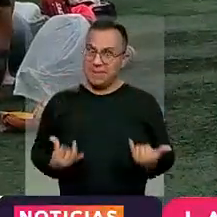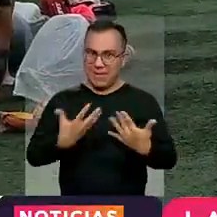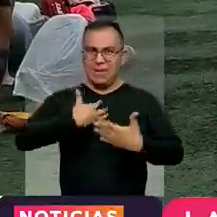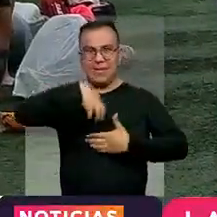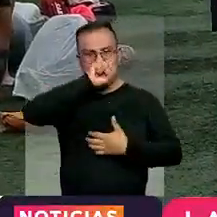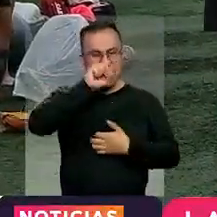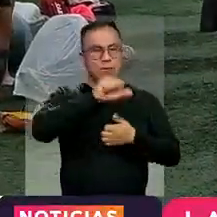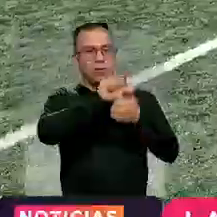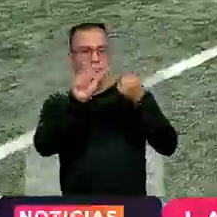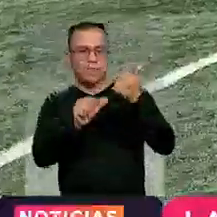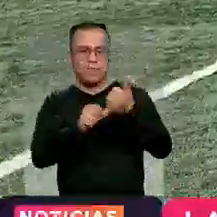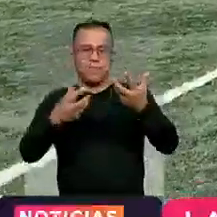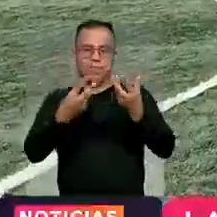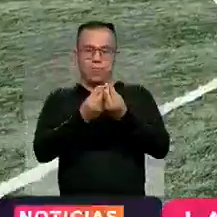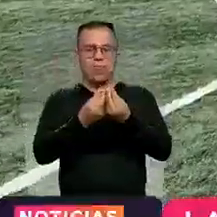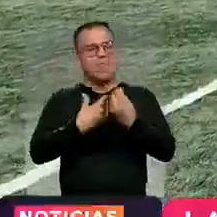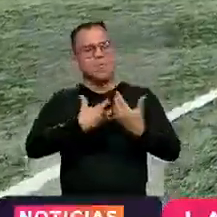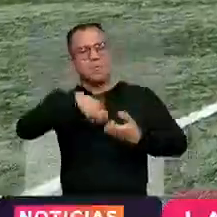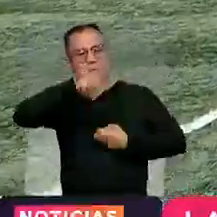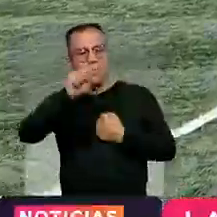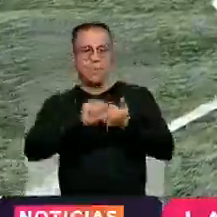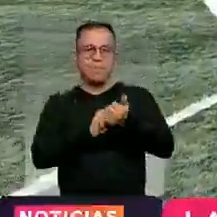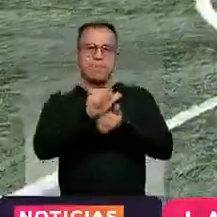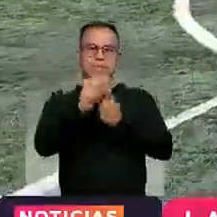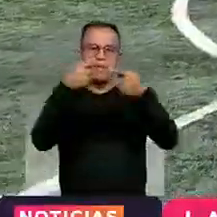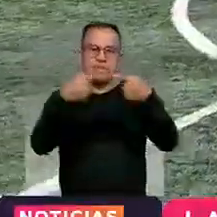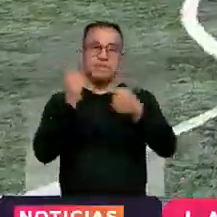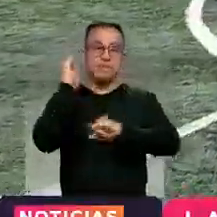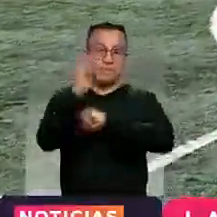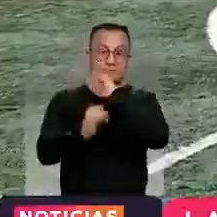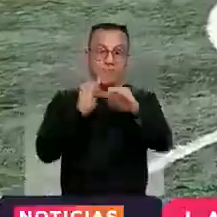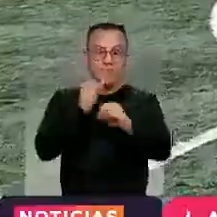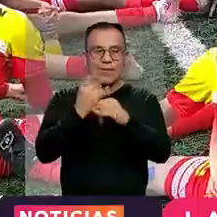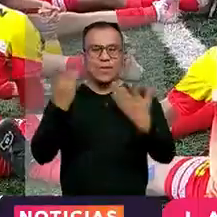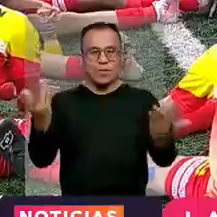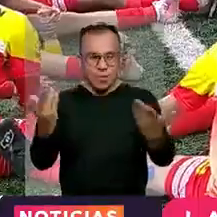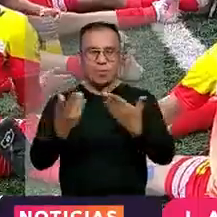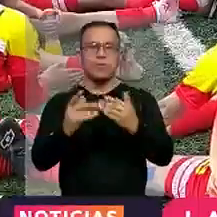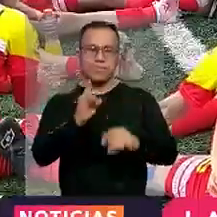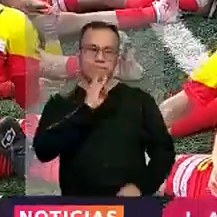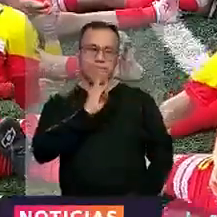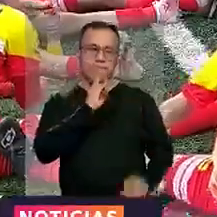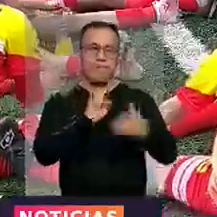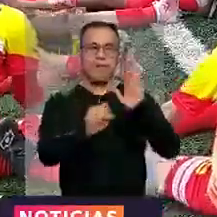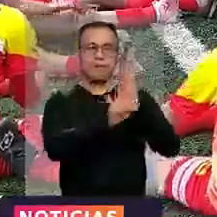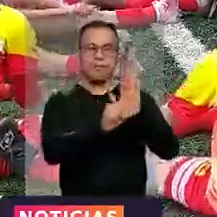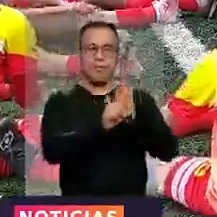y subcampeón de la categoría ganarán cupos a un campeonato internacional en Orlando, Estados Unidos. ¡Sí!